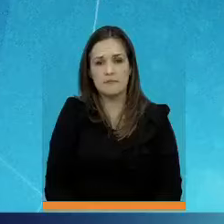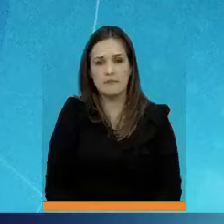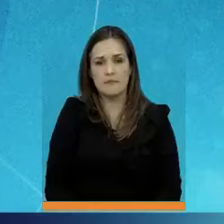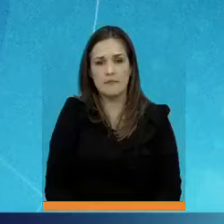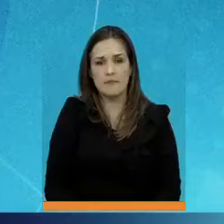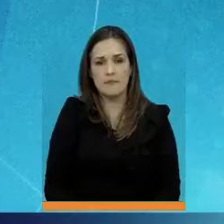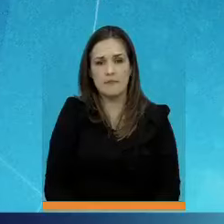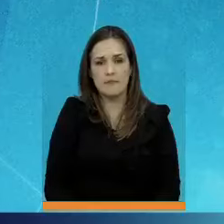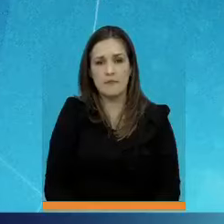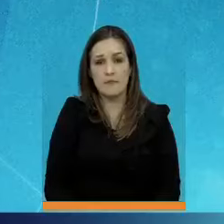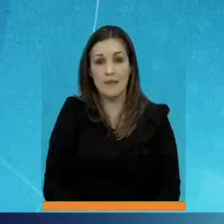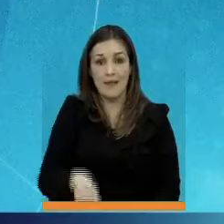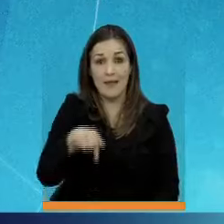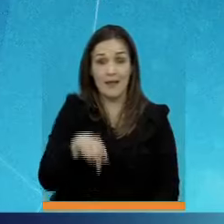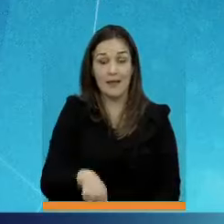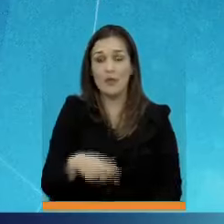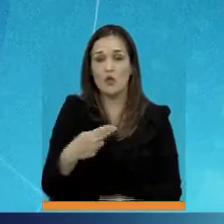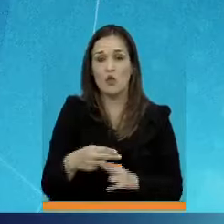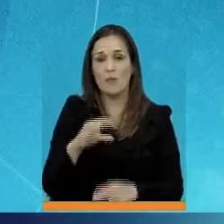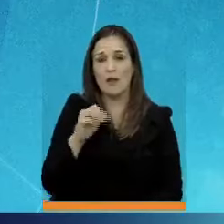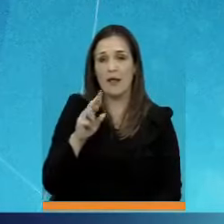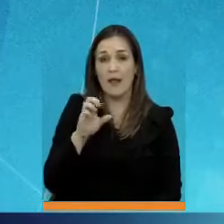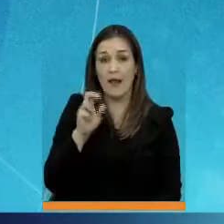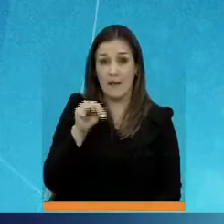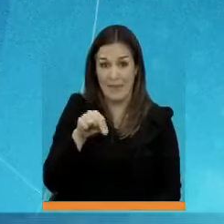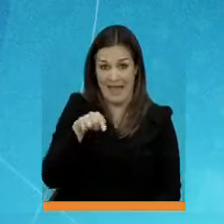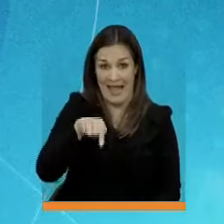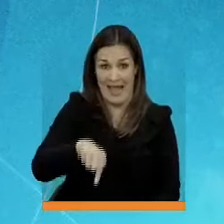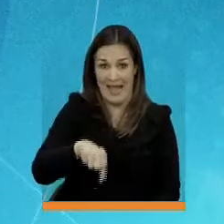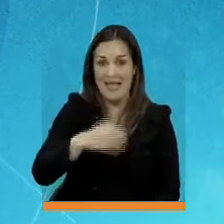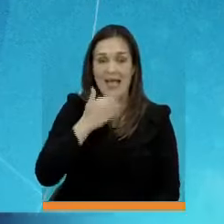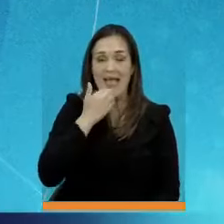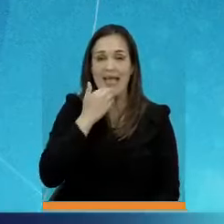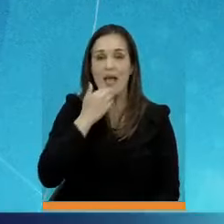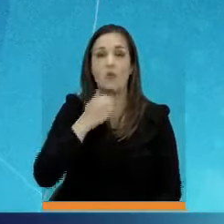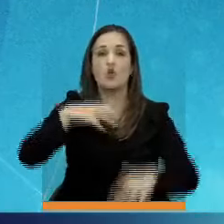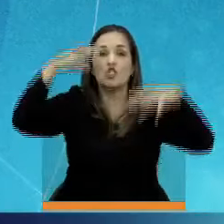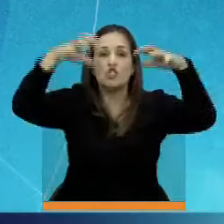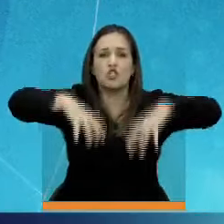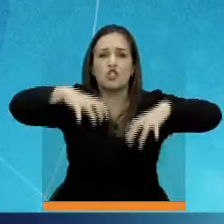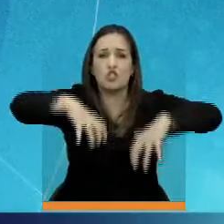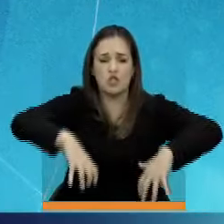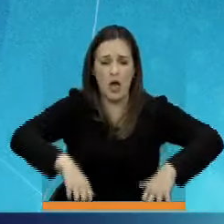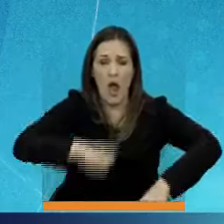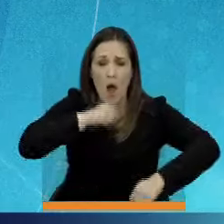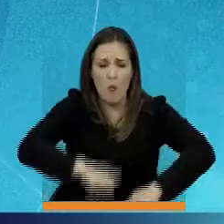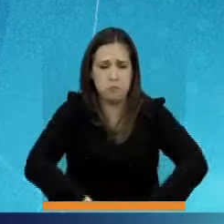En el Carmen hoy no puede caer un aguacero porque se dañan todas las calles.